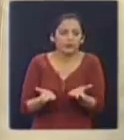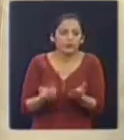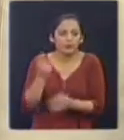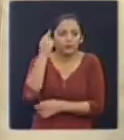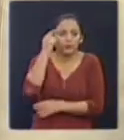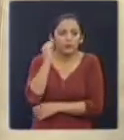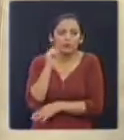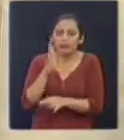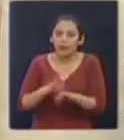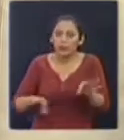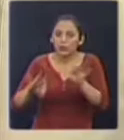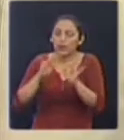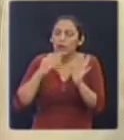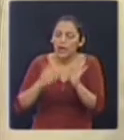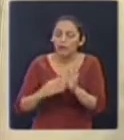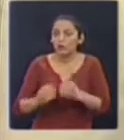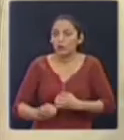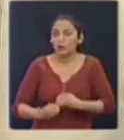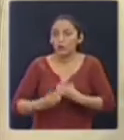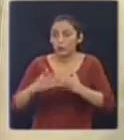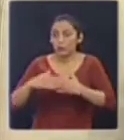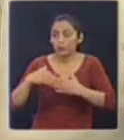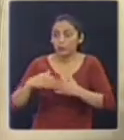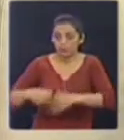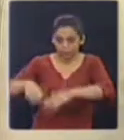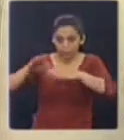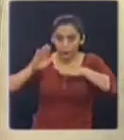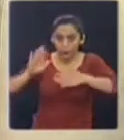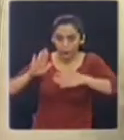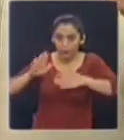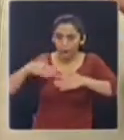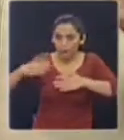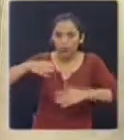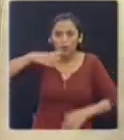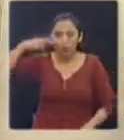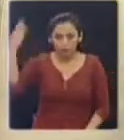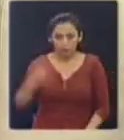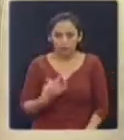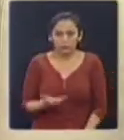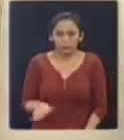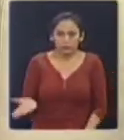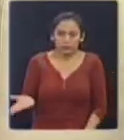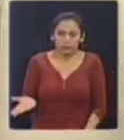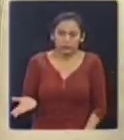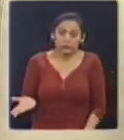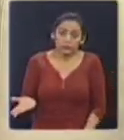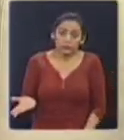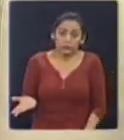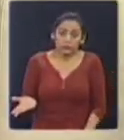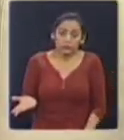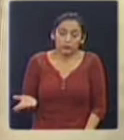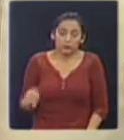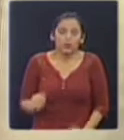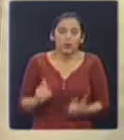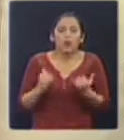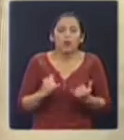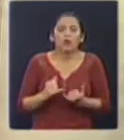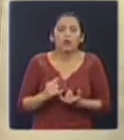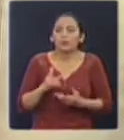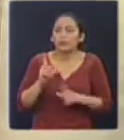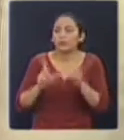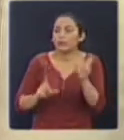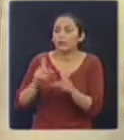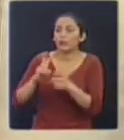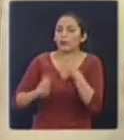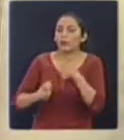en lo que digo, entre lo que digo y lo que hago. Yo no me puedo poner en los zapatos de otras personas, pero en el caso mío hubo esa discrepancia